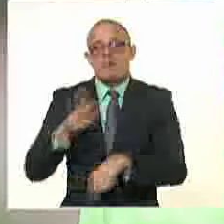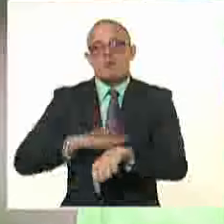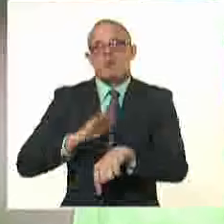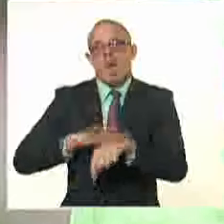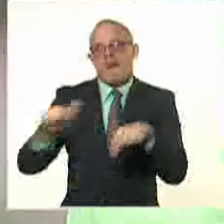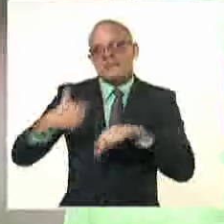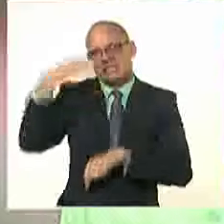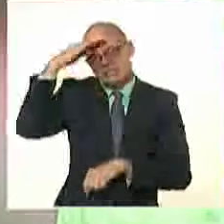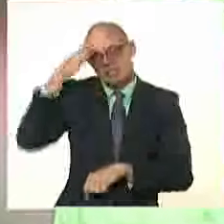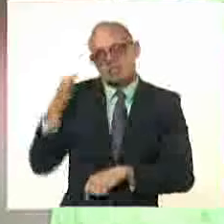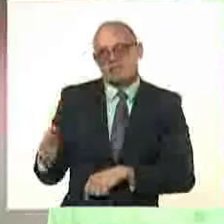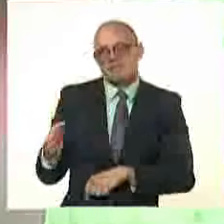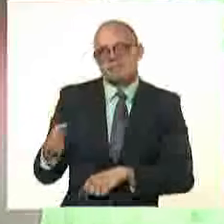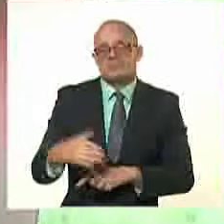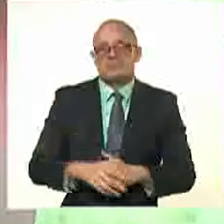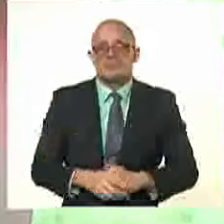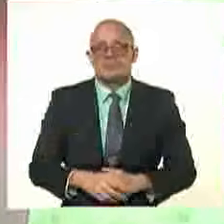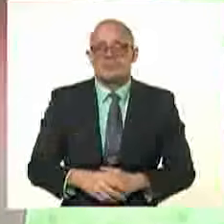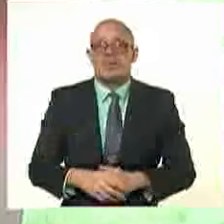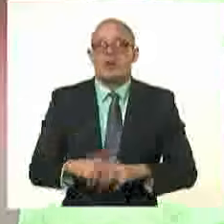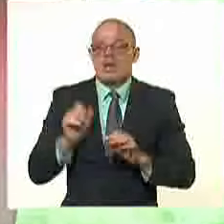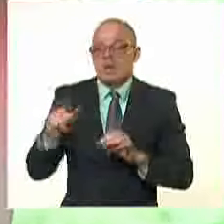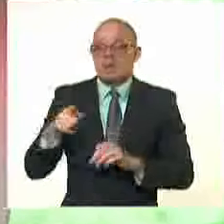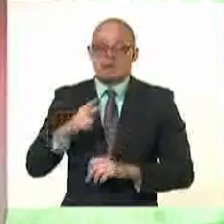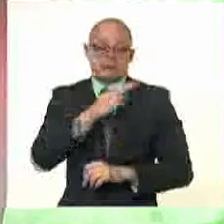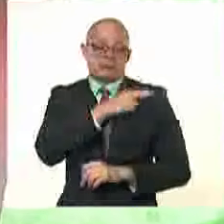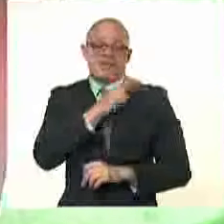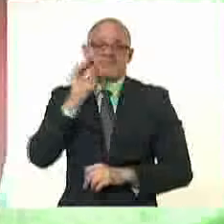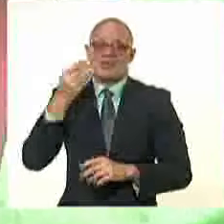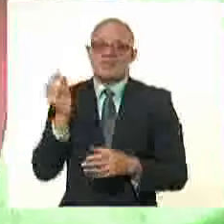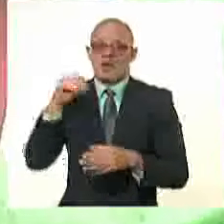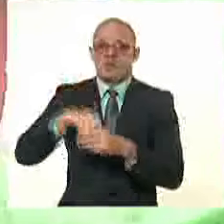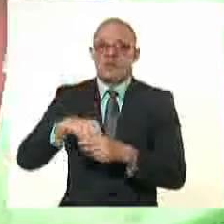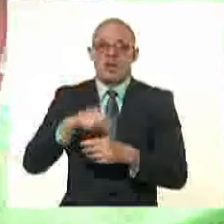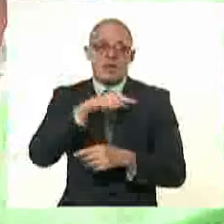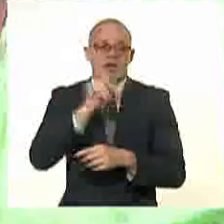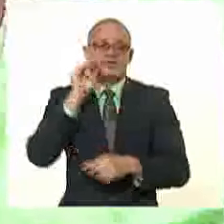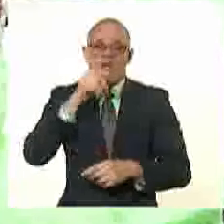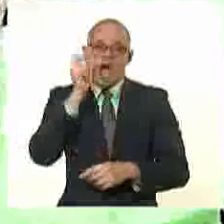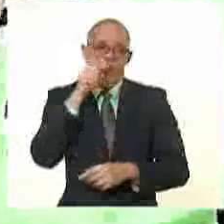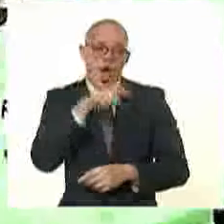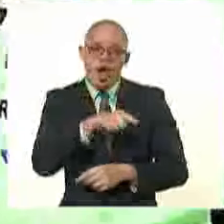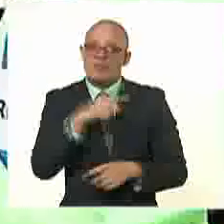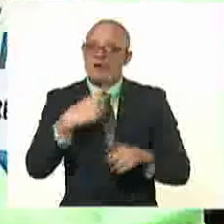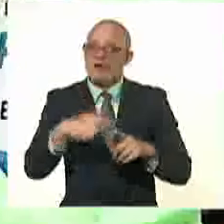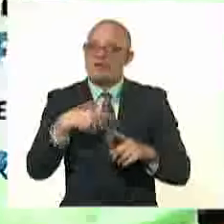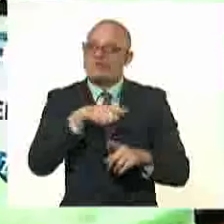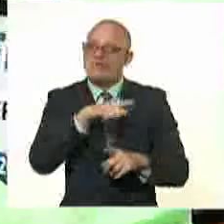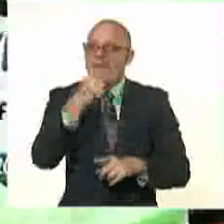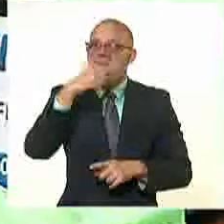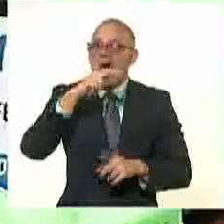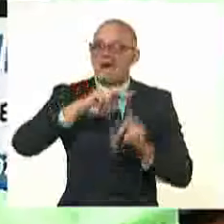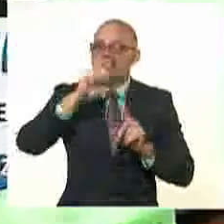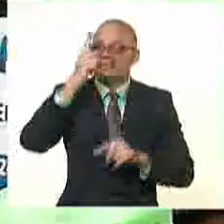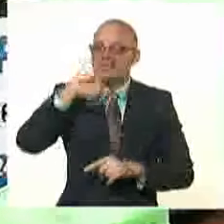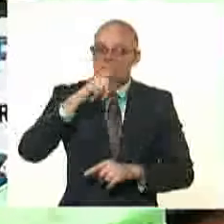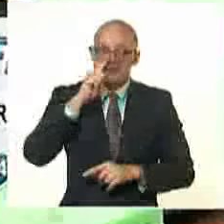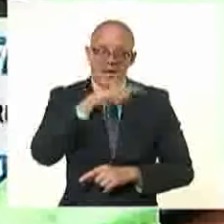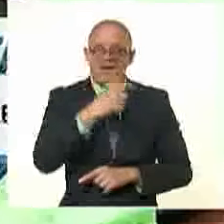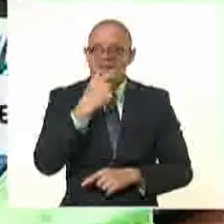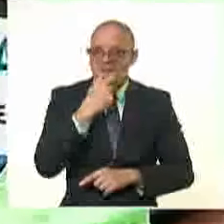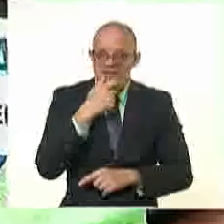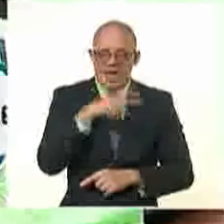del estatus de la FIFA desde 2018, Artan, de 34 años, arbitra en la Liga Nacional y fue elegido